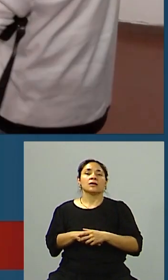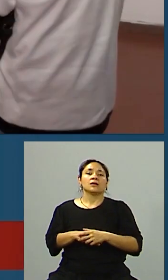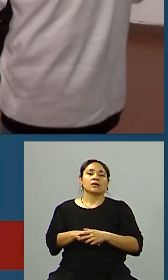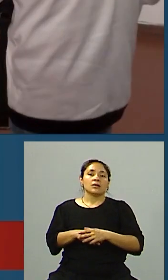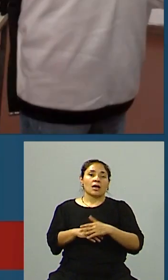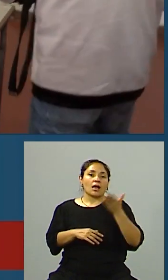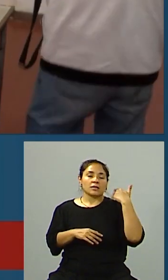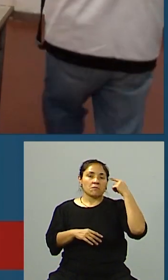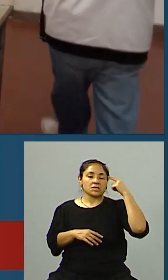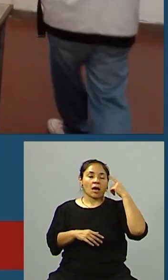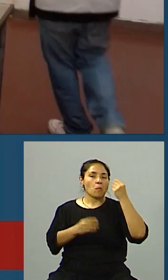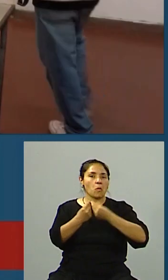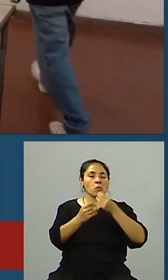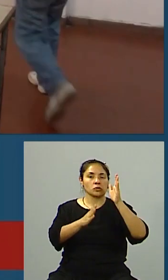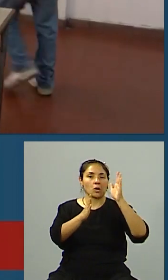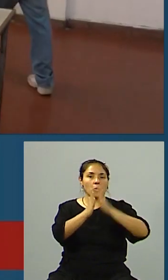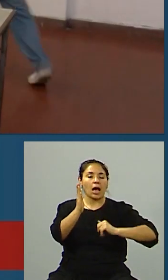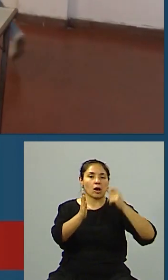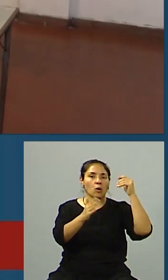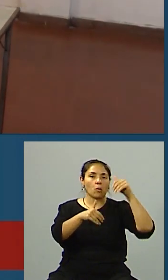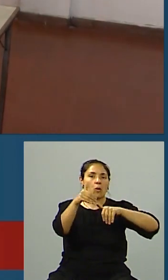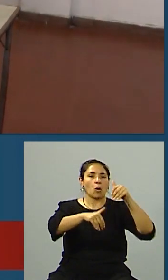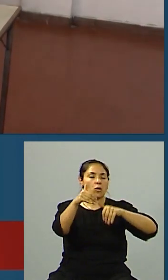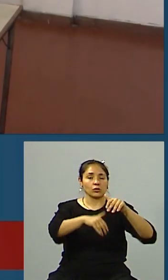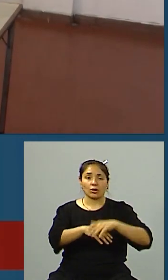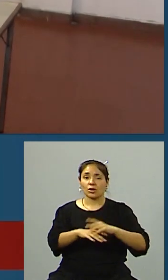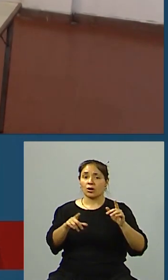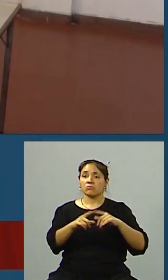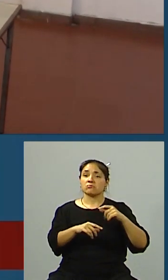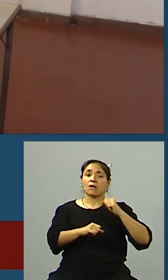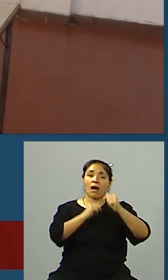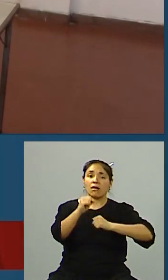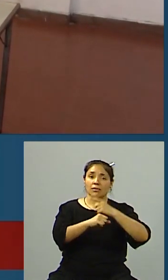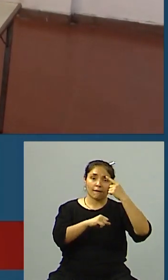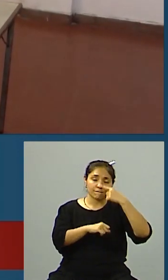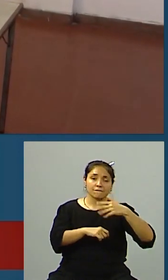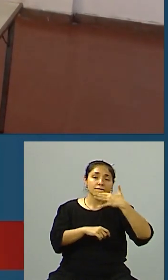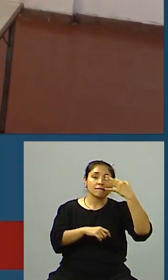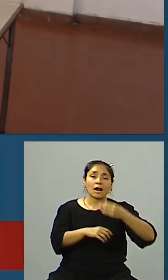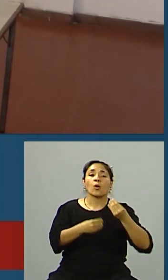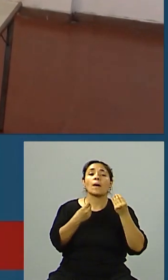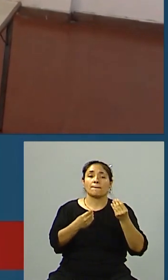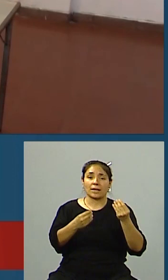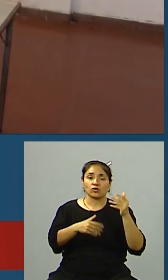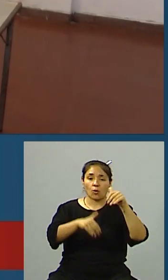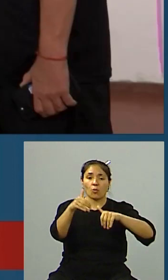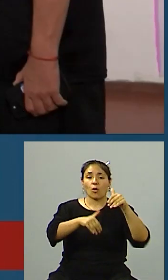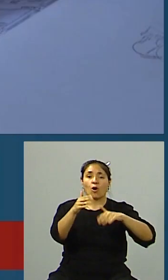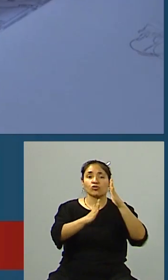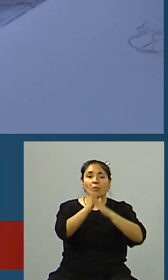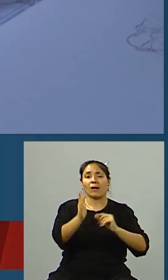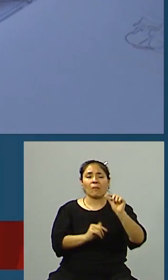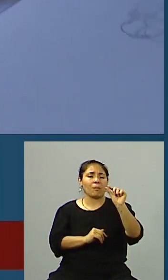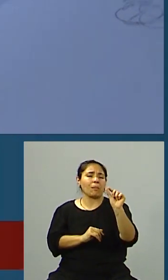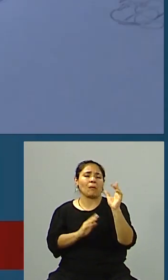mucho voto blanco, y finalmente el voto blanco en 2015 fue muy bajo. Entre voto blanco y voto nulo en el balotaje de 2015 hubo apenas